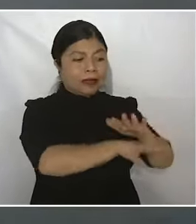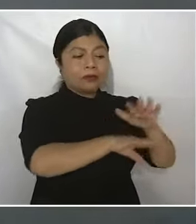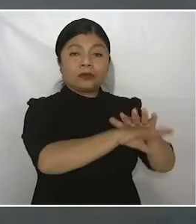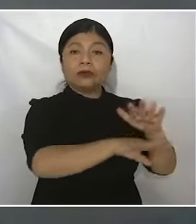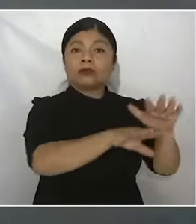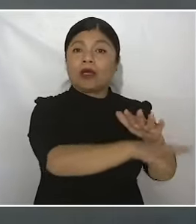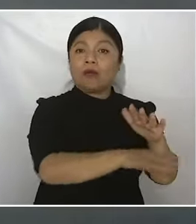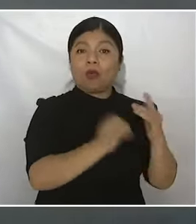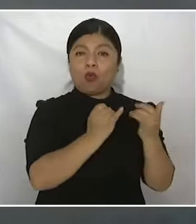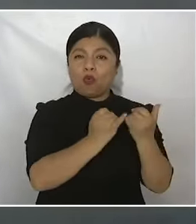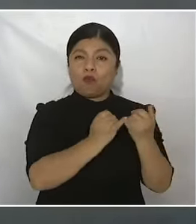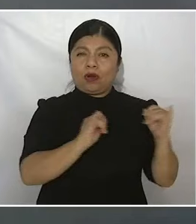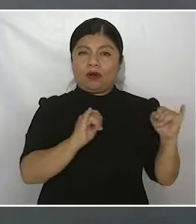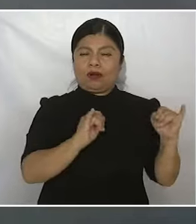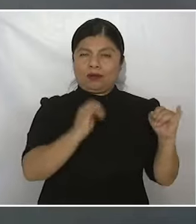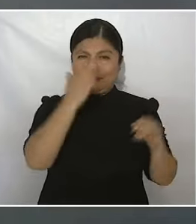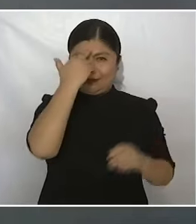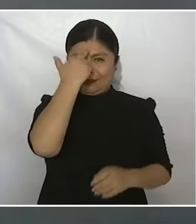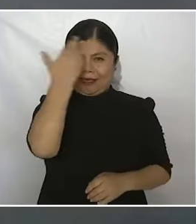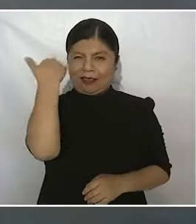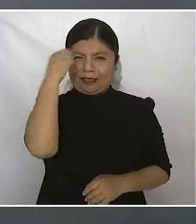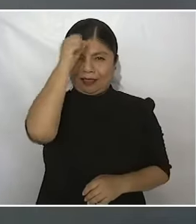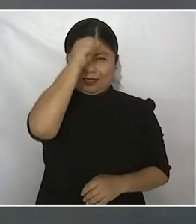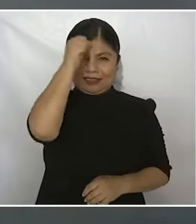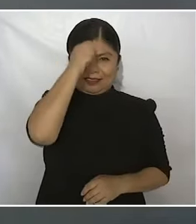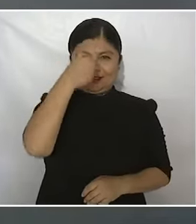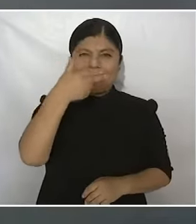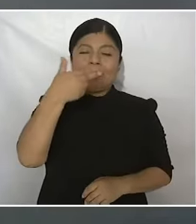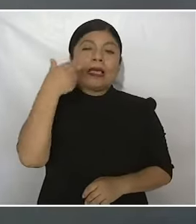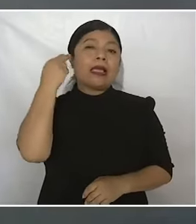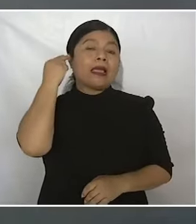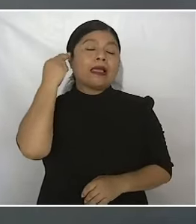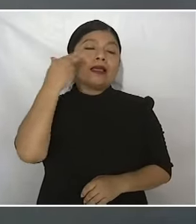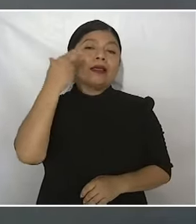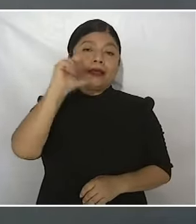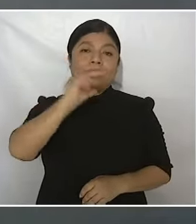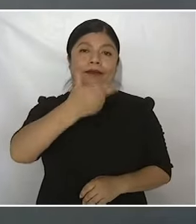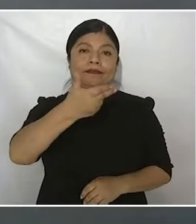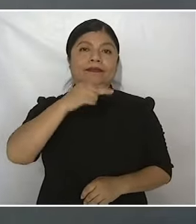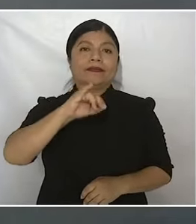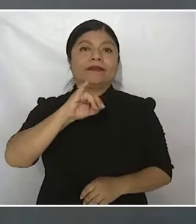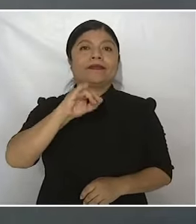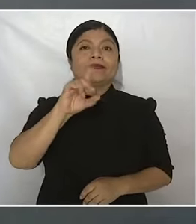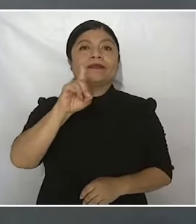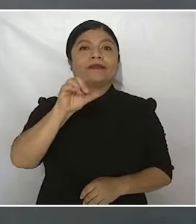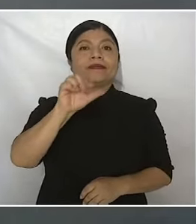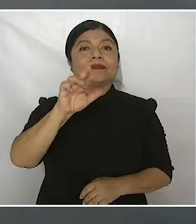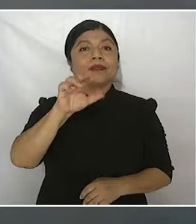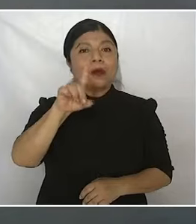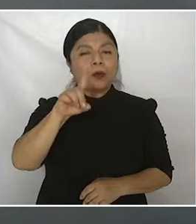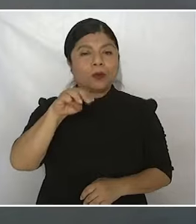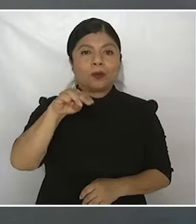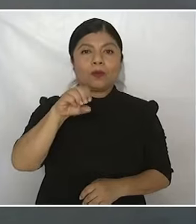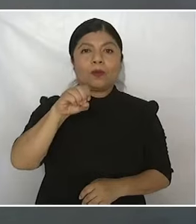curas buenos, rebeldes, Hidalgo y Morelos, que son los padres de nuestra patria, no solo